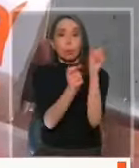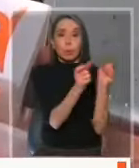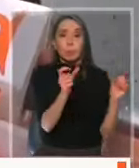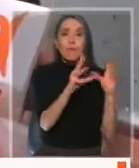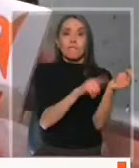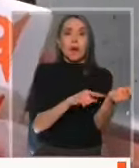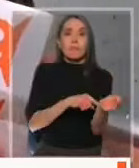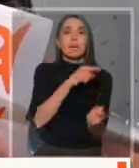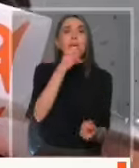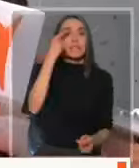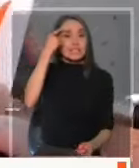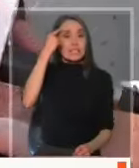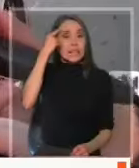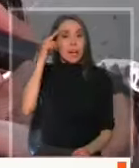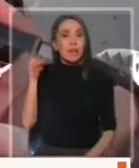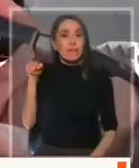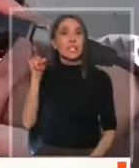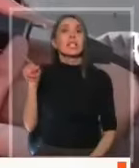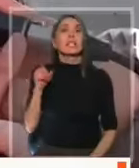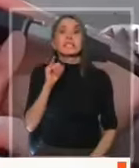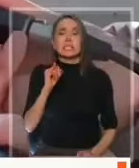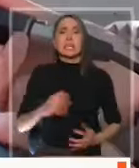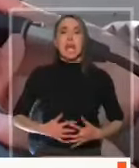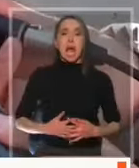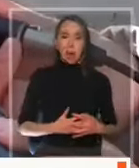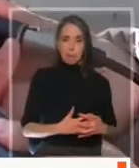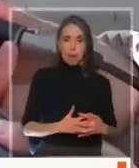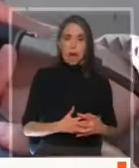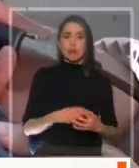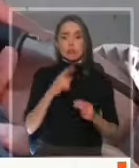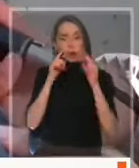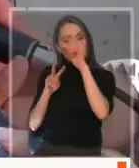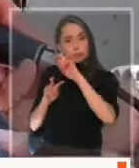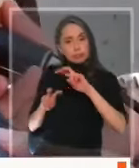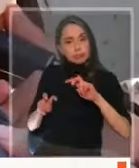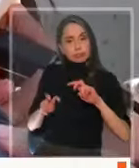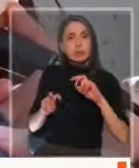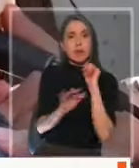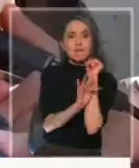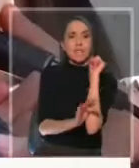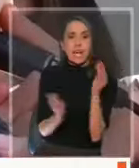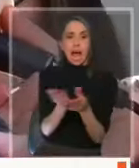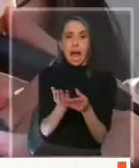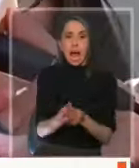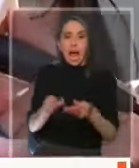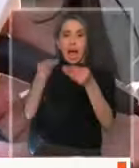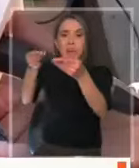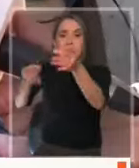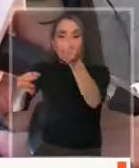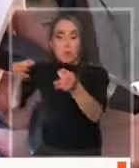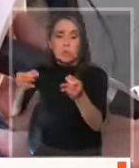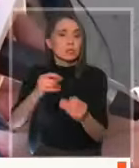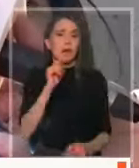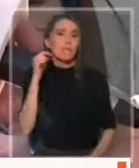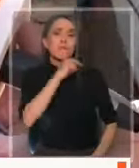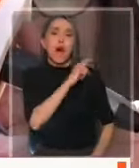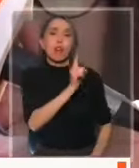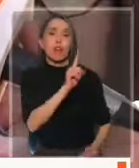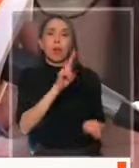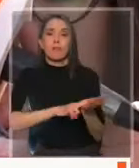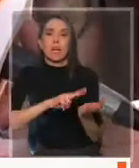supuesto conocimiento de la existencia de este embarazo, pero con los antecedentes que proporcionamos pudimos de alguna manera desacreditar eso, que tampoco